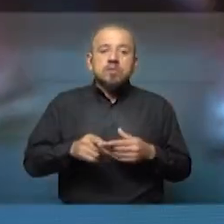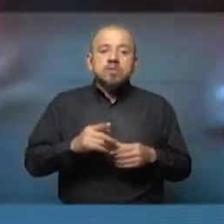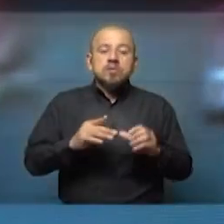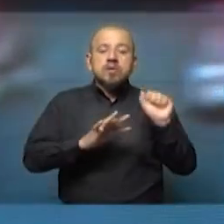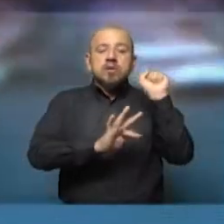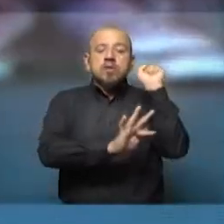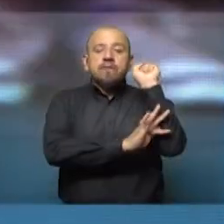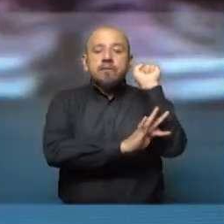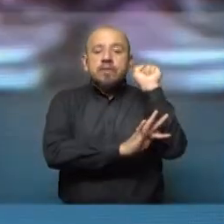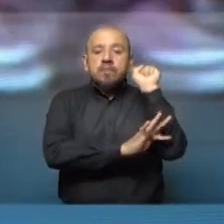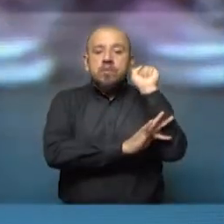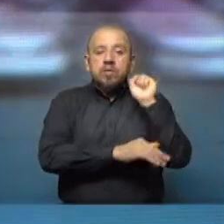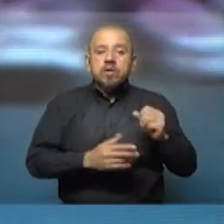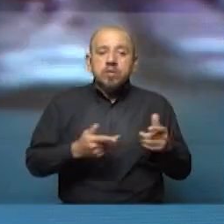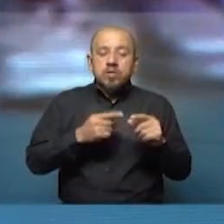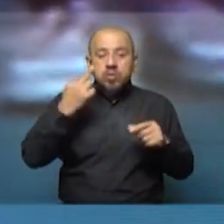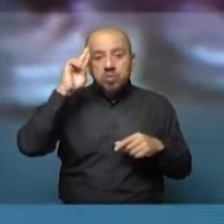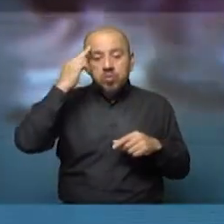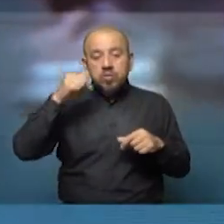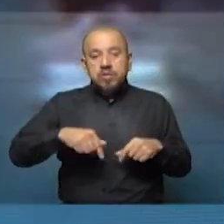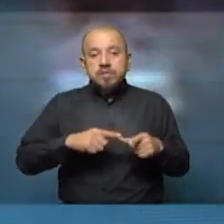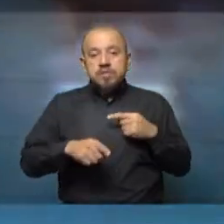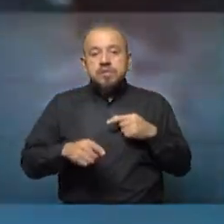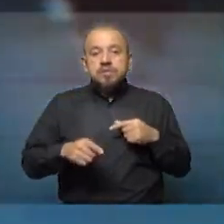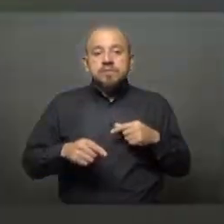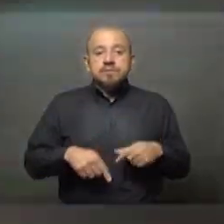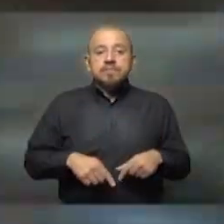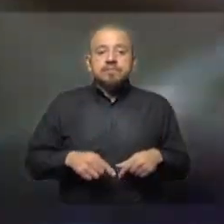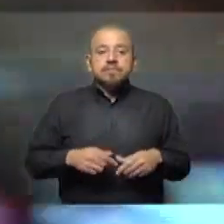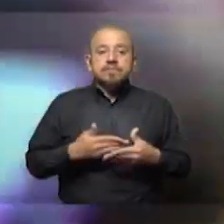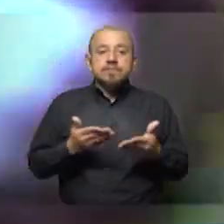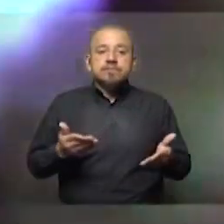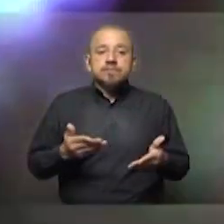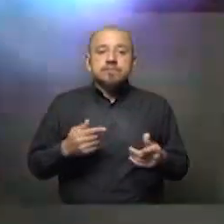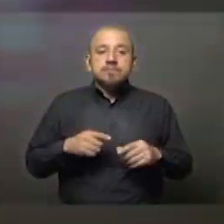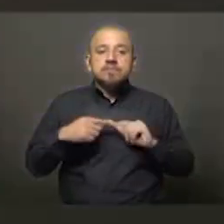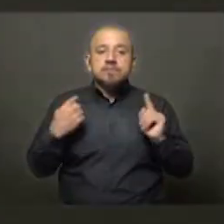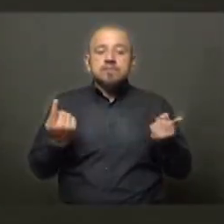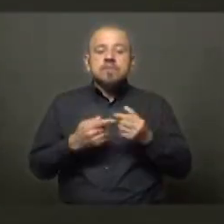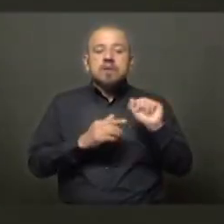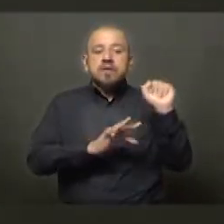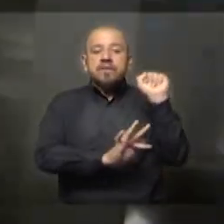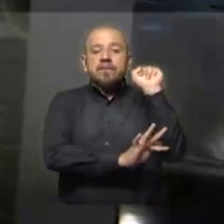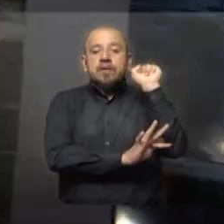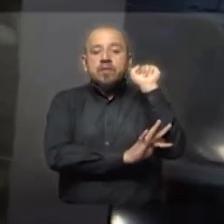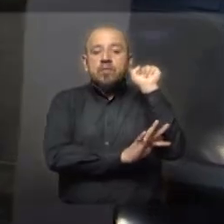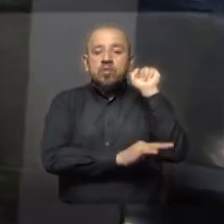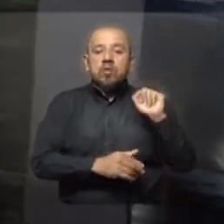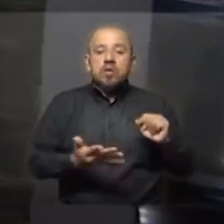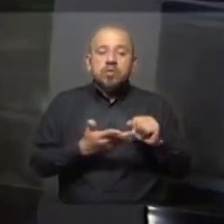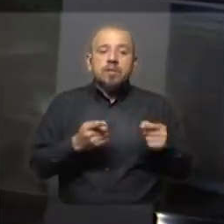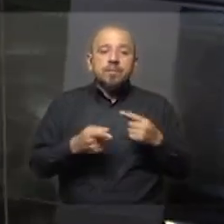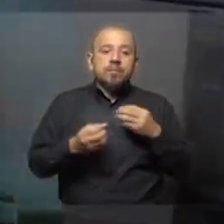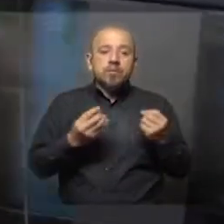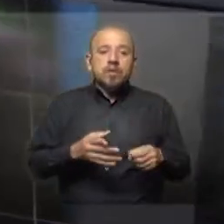feminismos contemporáneos y en Uruguay y sobre todo esta línea digamos este conjunto de feminismos porque este también